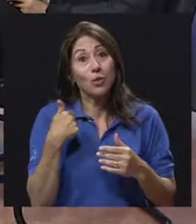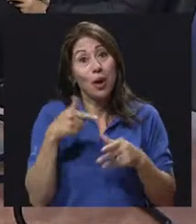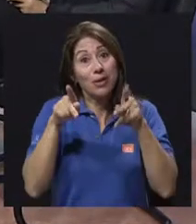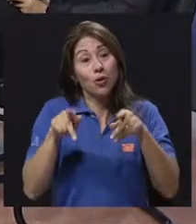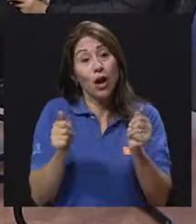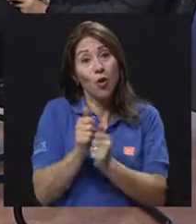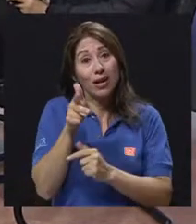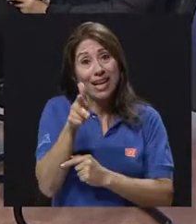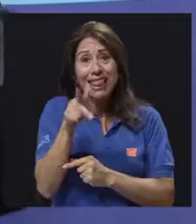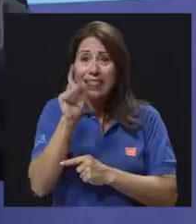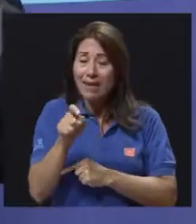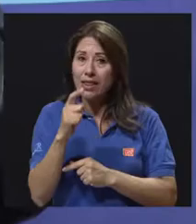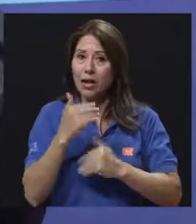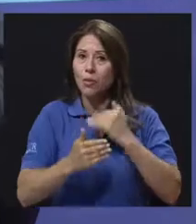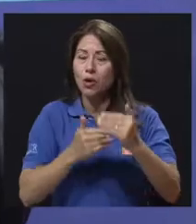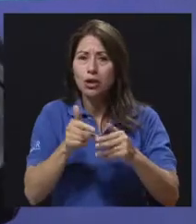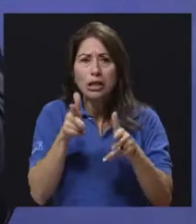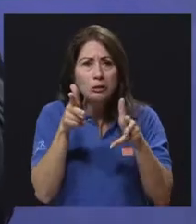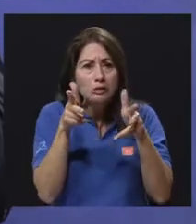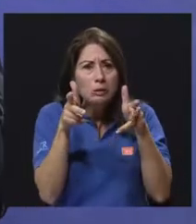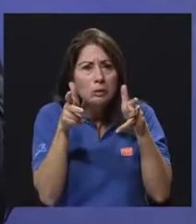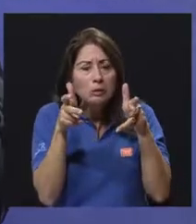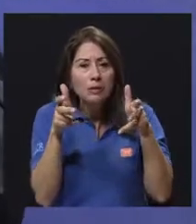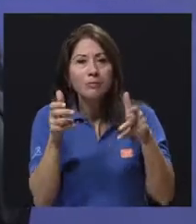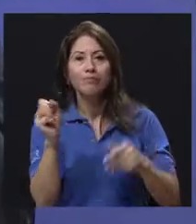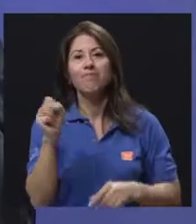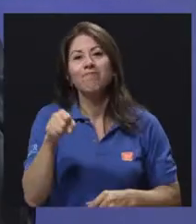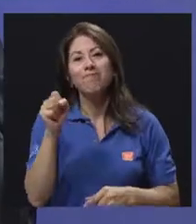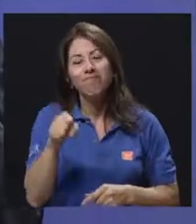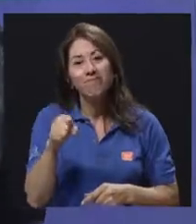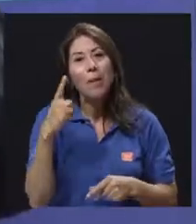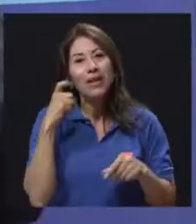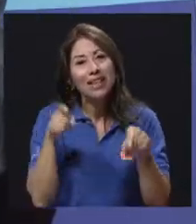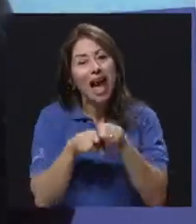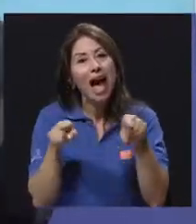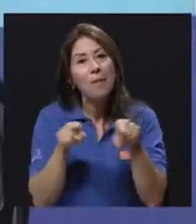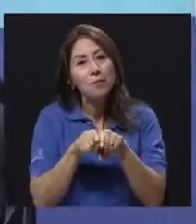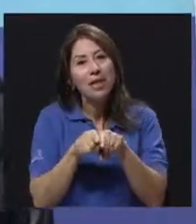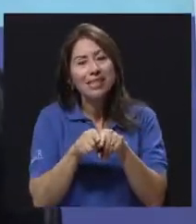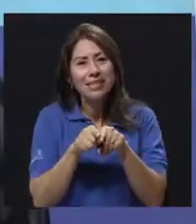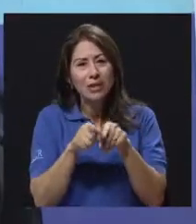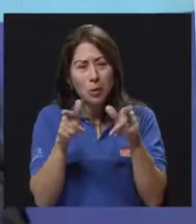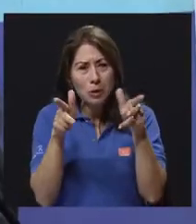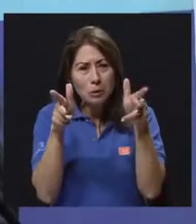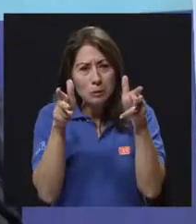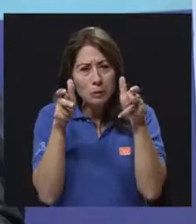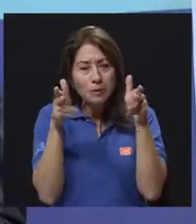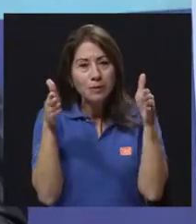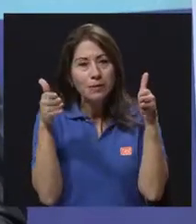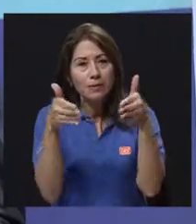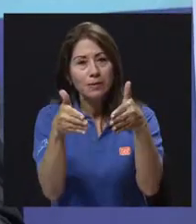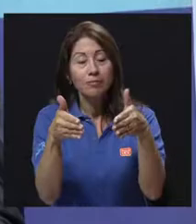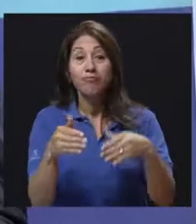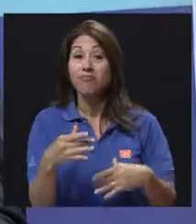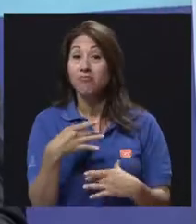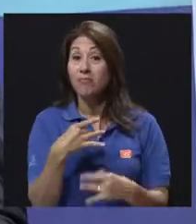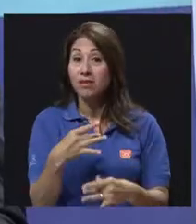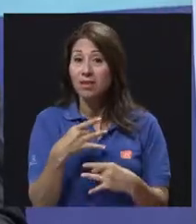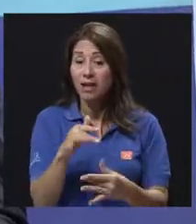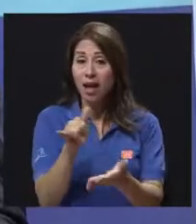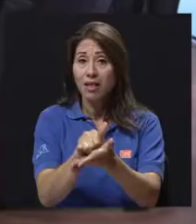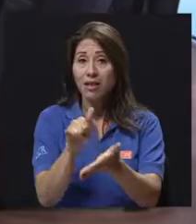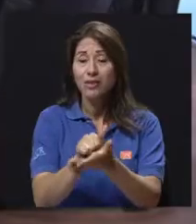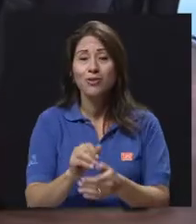que tener proceso. Porque además se reduce el... Sí. ¿Verdad? Sí. La visión. Primero, pero luego... Así es. Sí. Claro, interesante